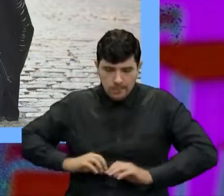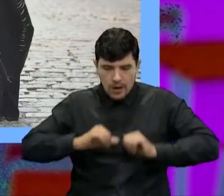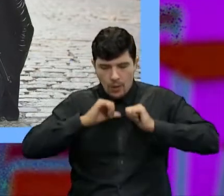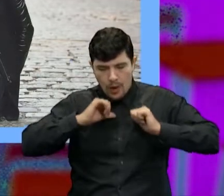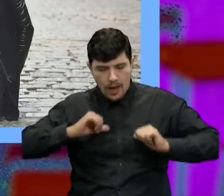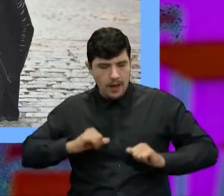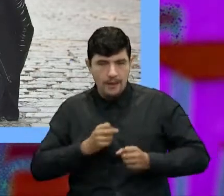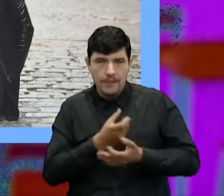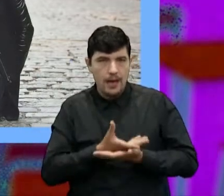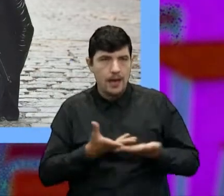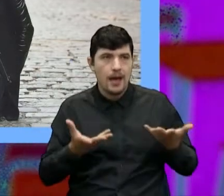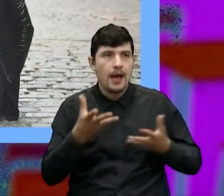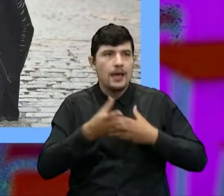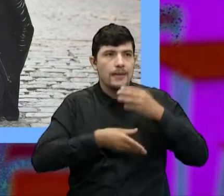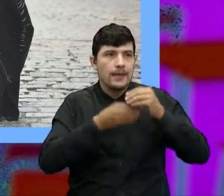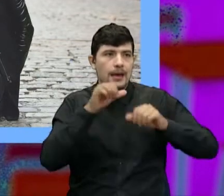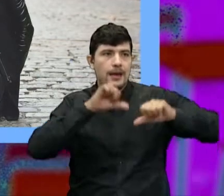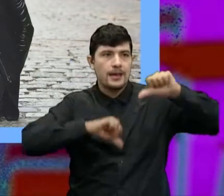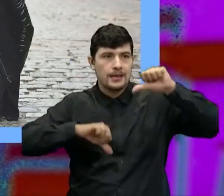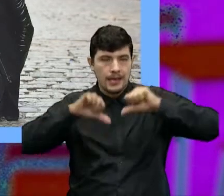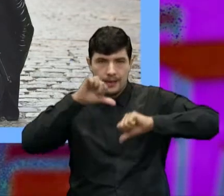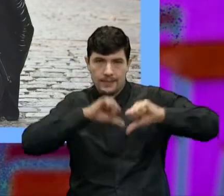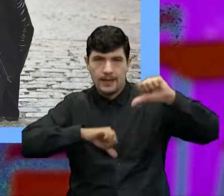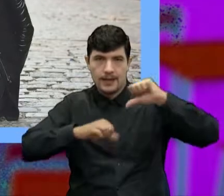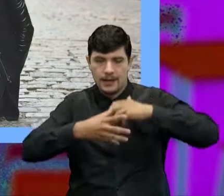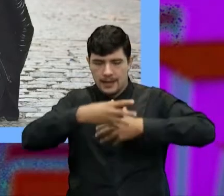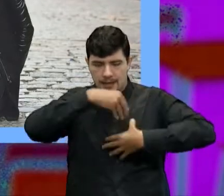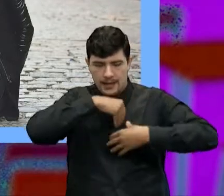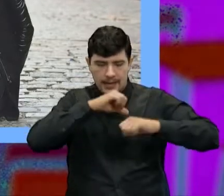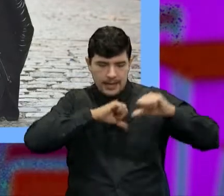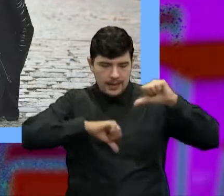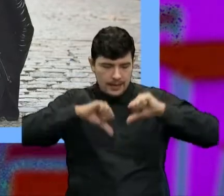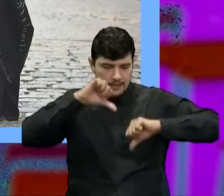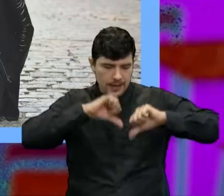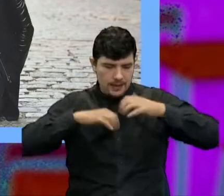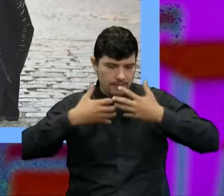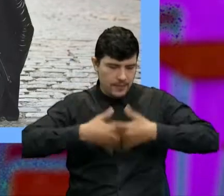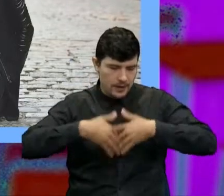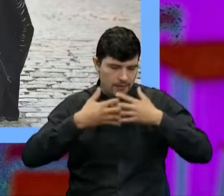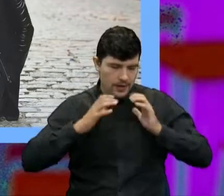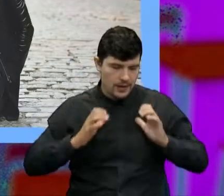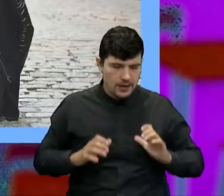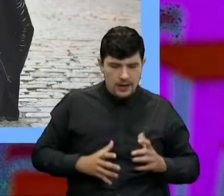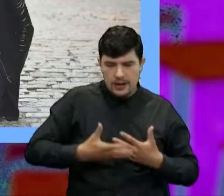química La parte que usted Normalmente hace Exacto Experimenta